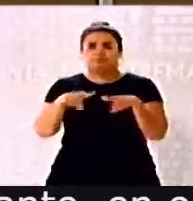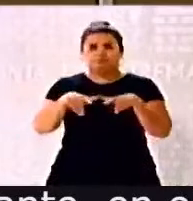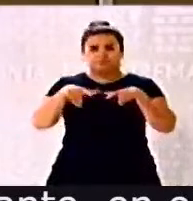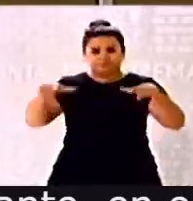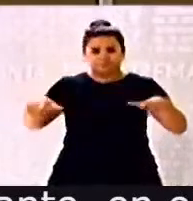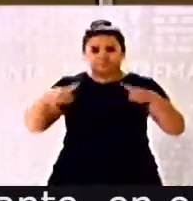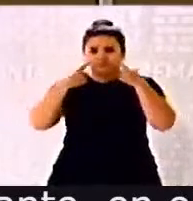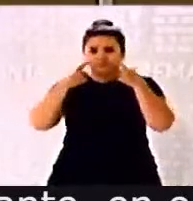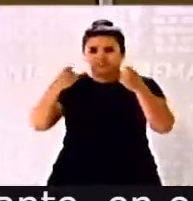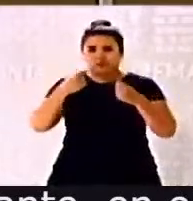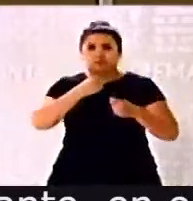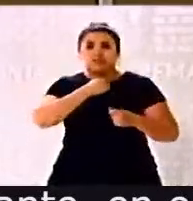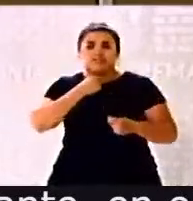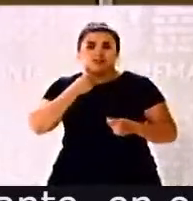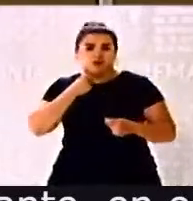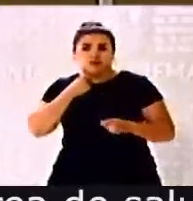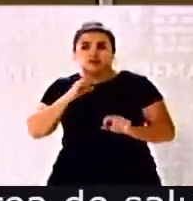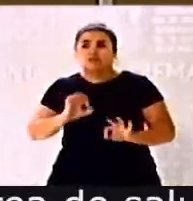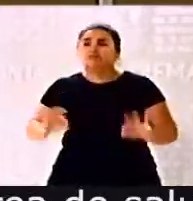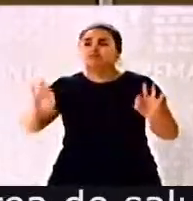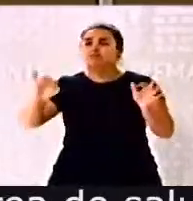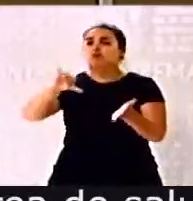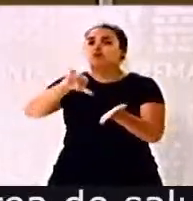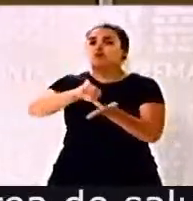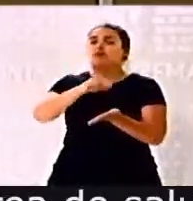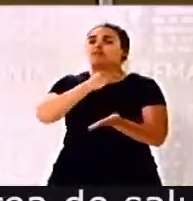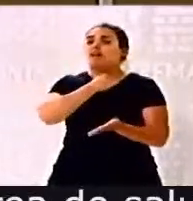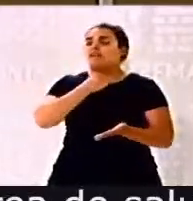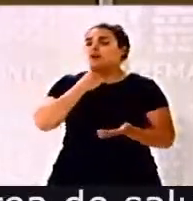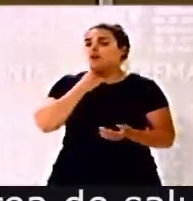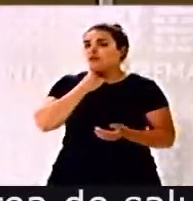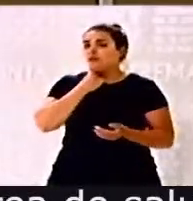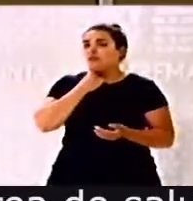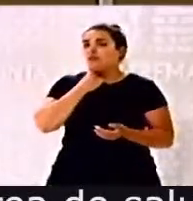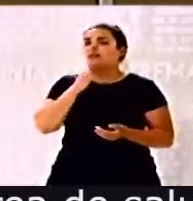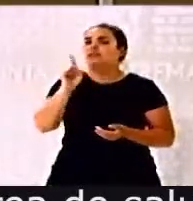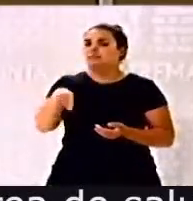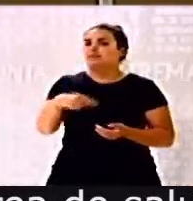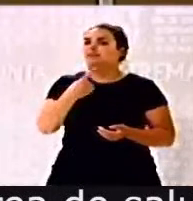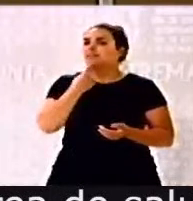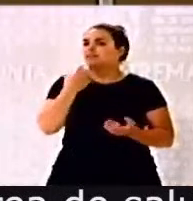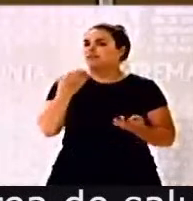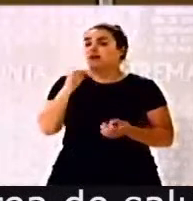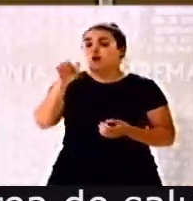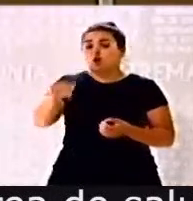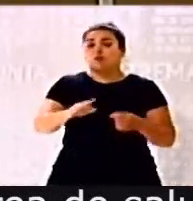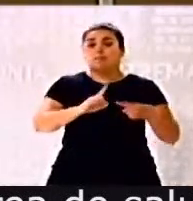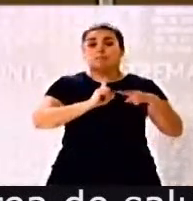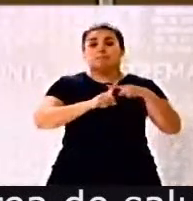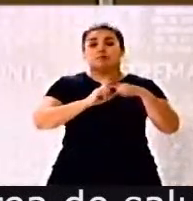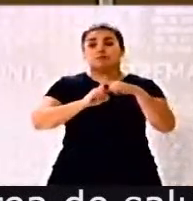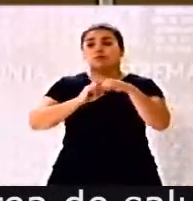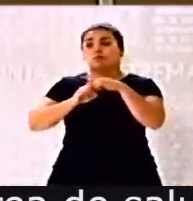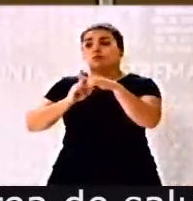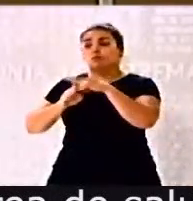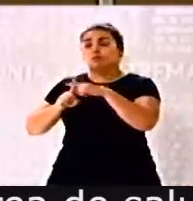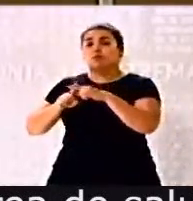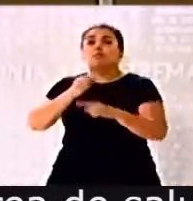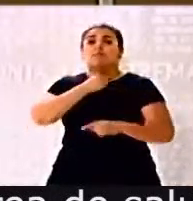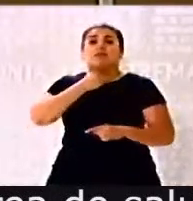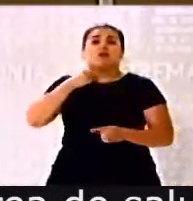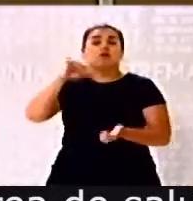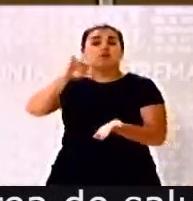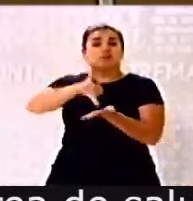salud de Badajoz y en concreto de la ciudad de Badajoz, he de decirles que hoy han dado positivo en Badajoz ciudad